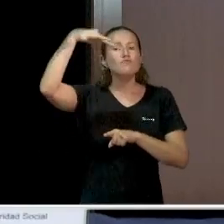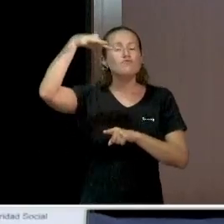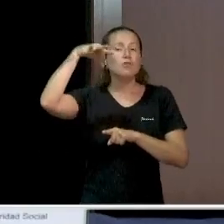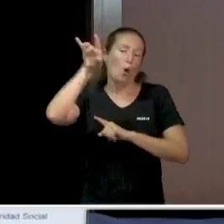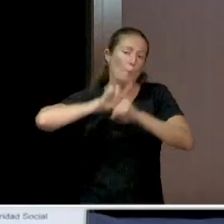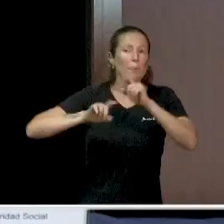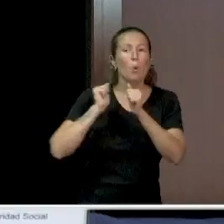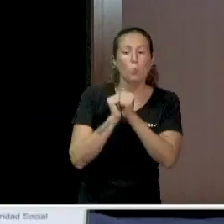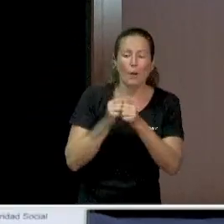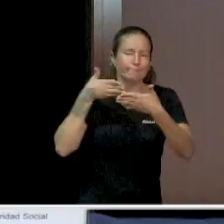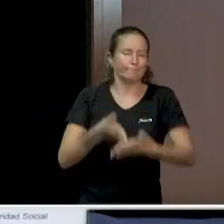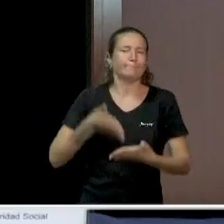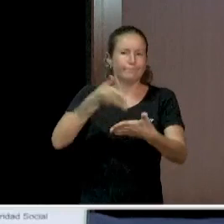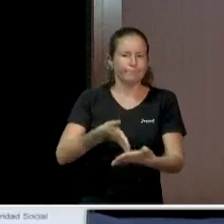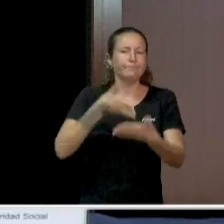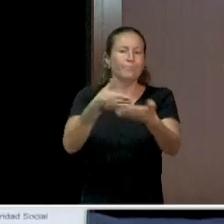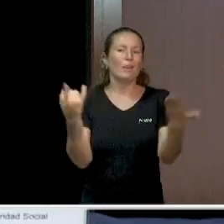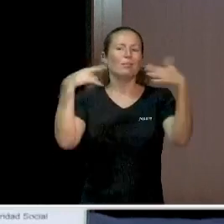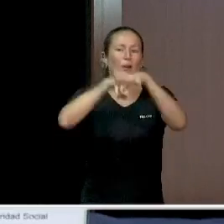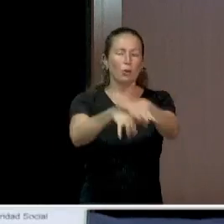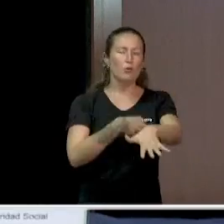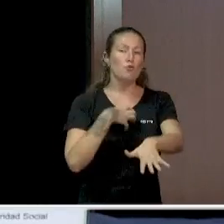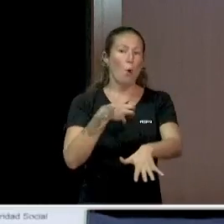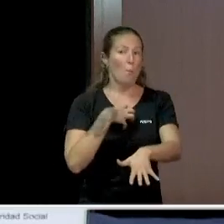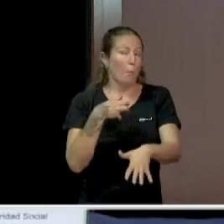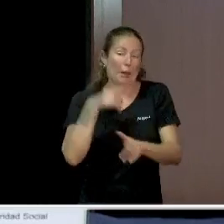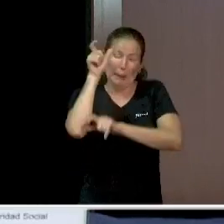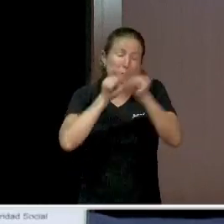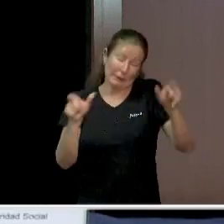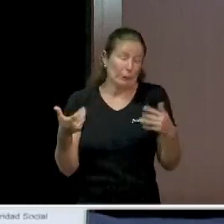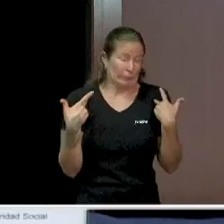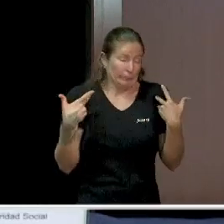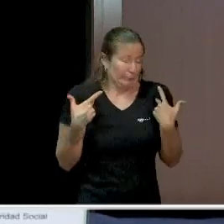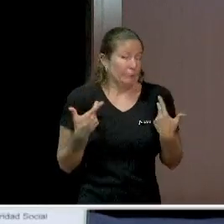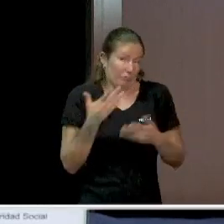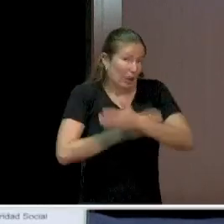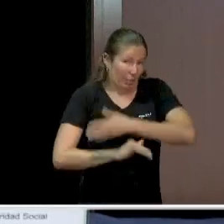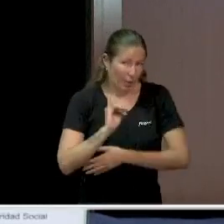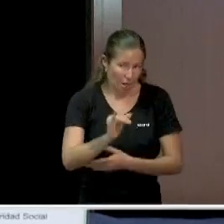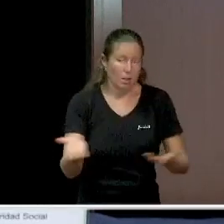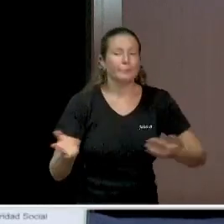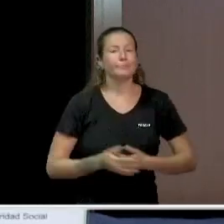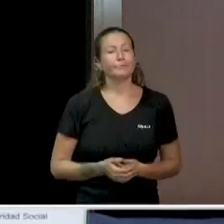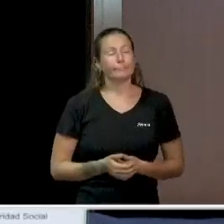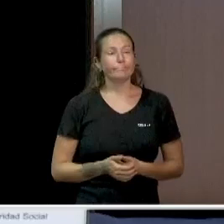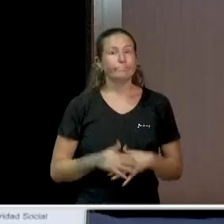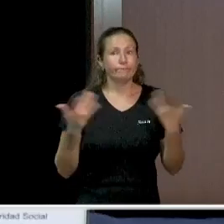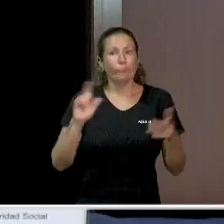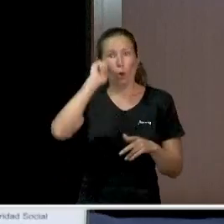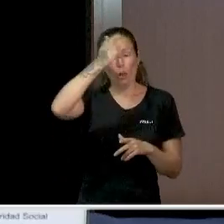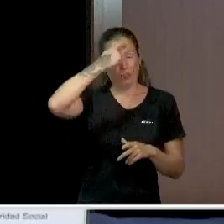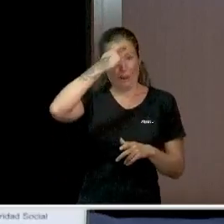o dificultades de integración que sufren las personas con discapacidad. Este